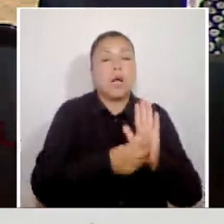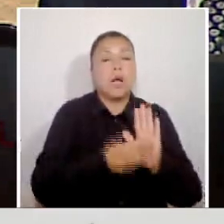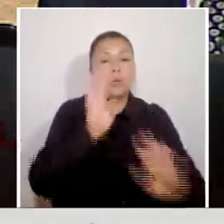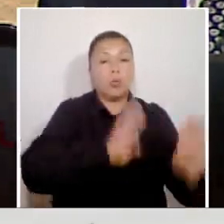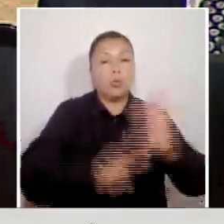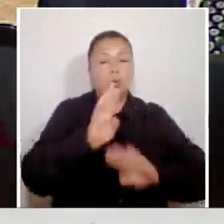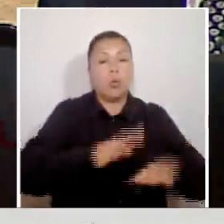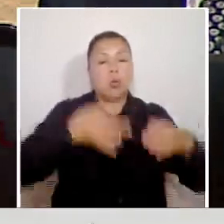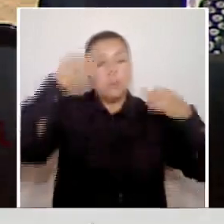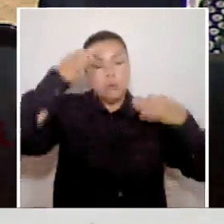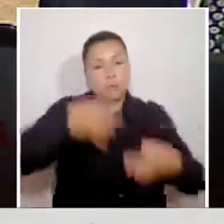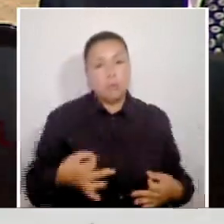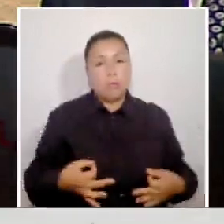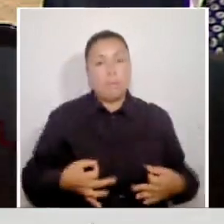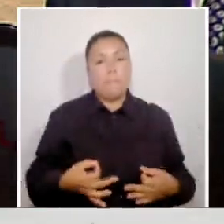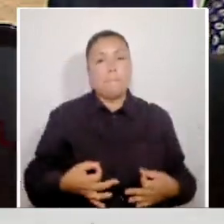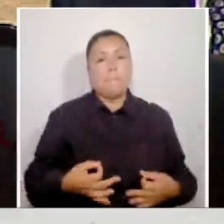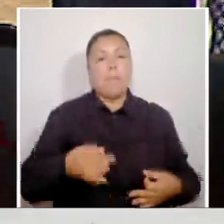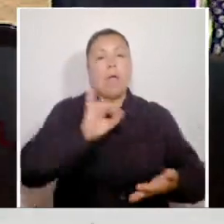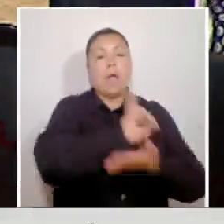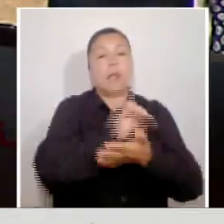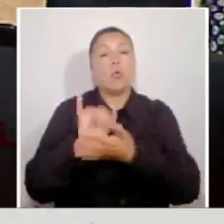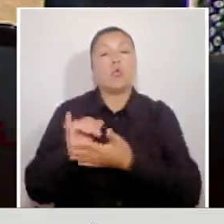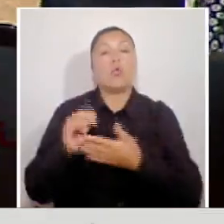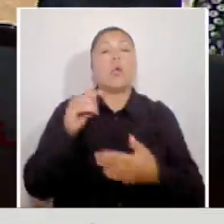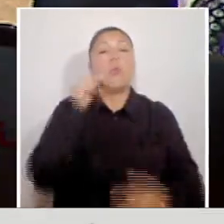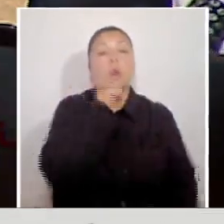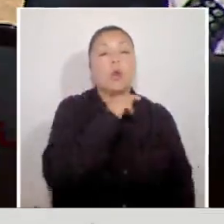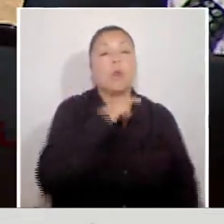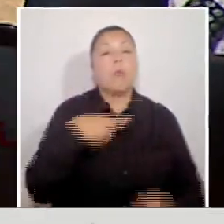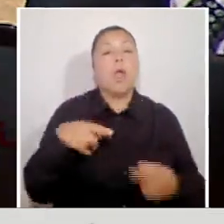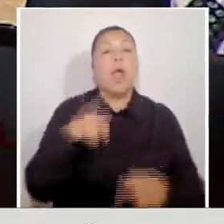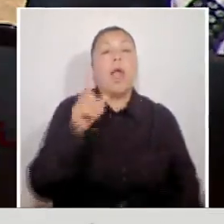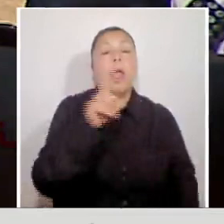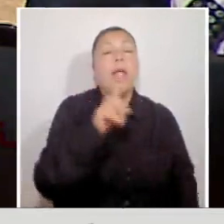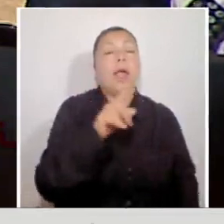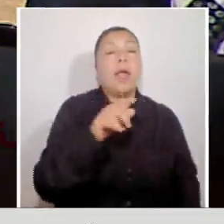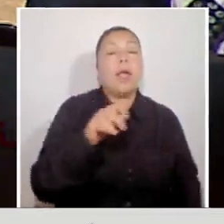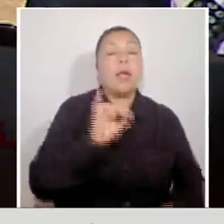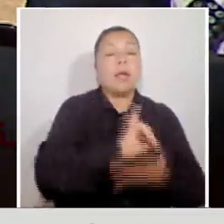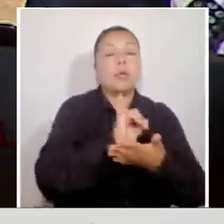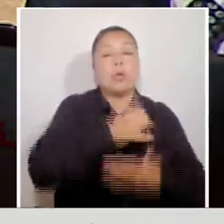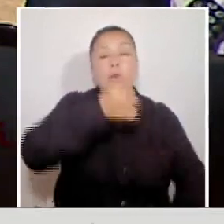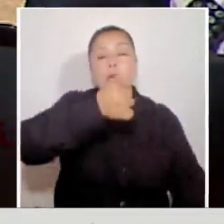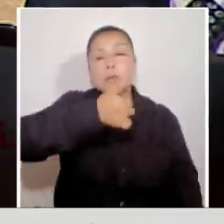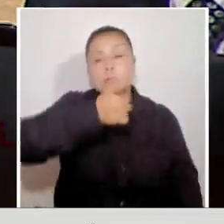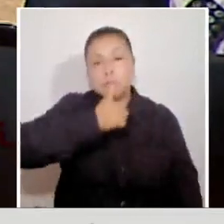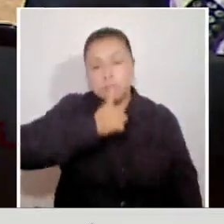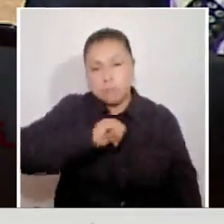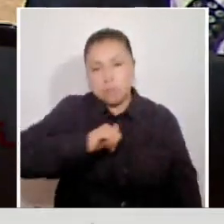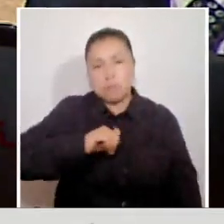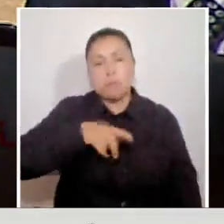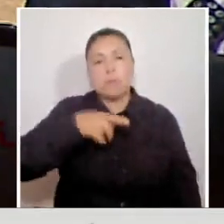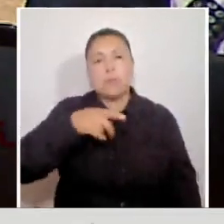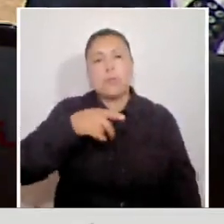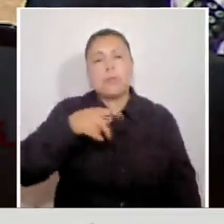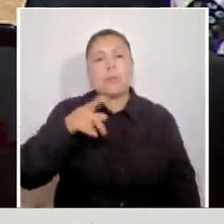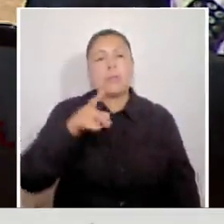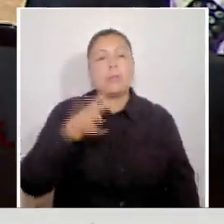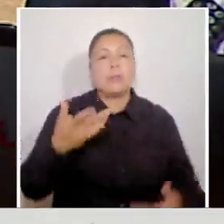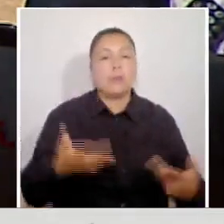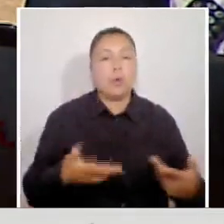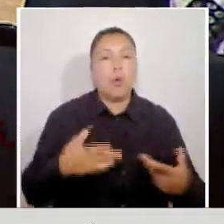fiscalización a estas organizaciones por ejemplo las sociedades anónimas que la fiscalice por ejemplo la comisión del mercado financiero y